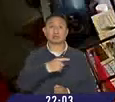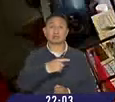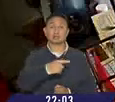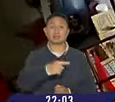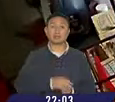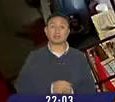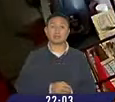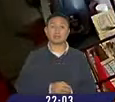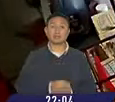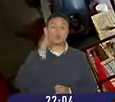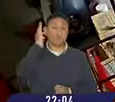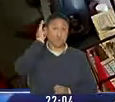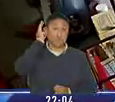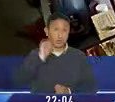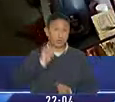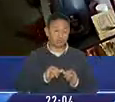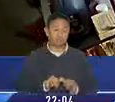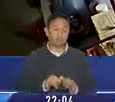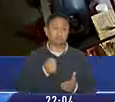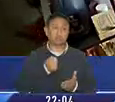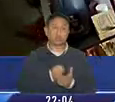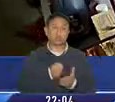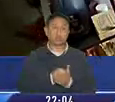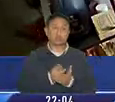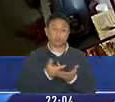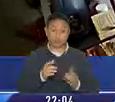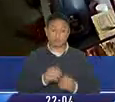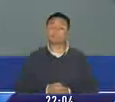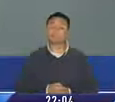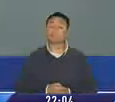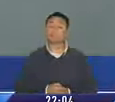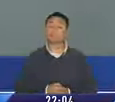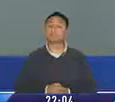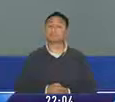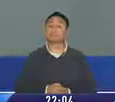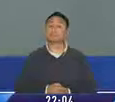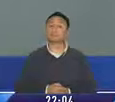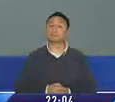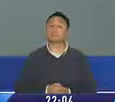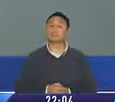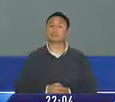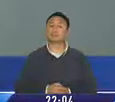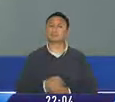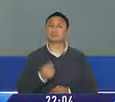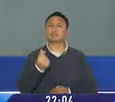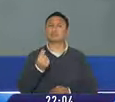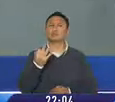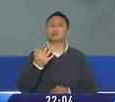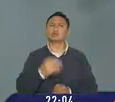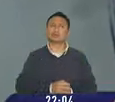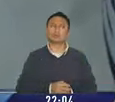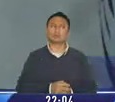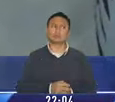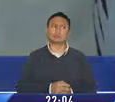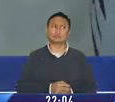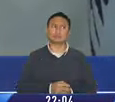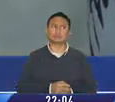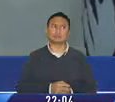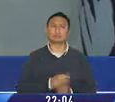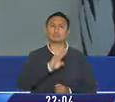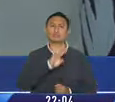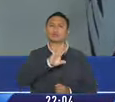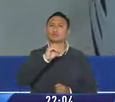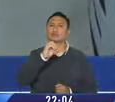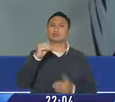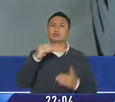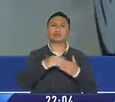a terminar de comprar tras haberse concretado el delito. ¿Cuánto se le llevó? Más o menos una venta de